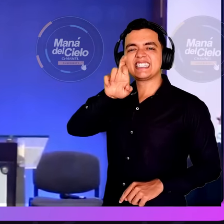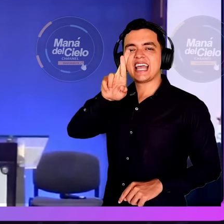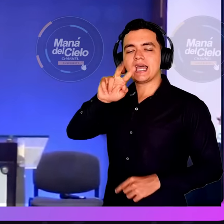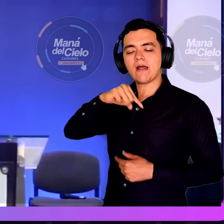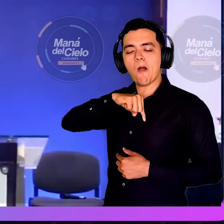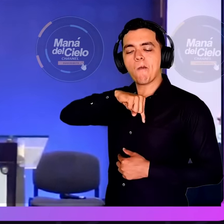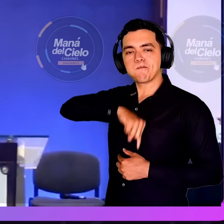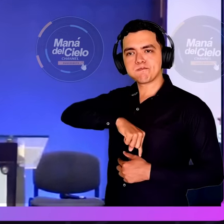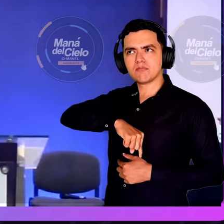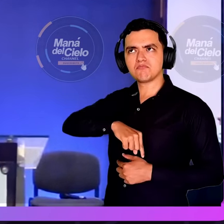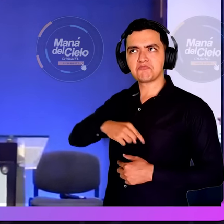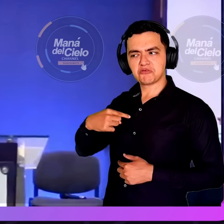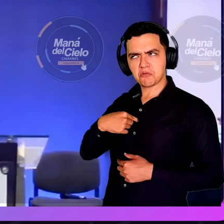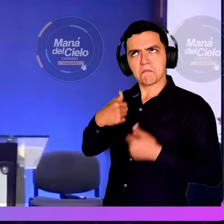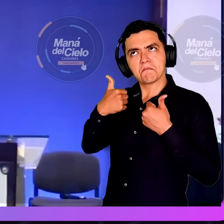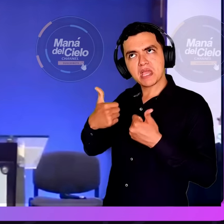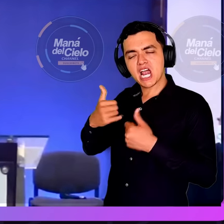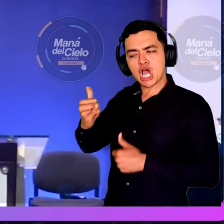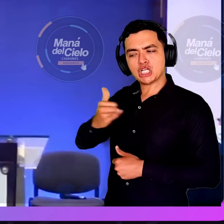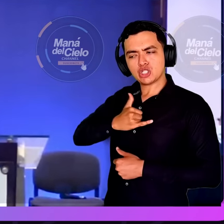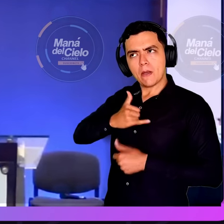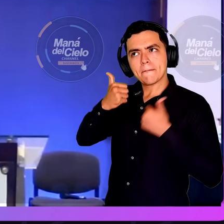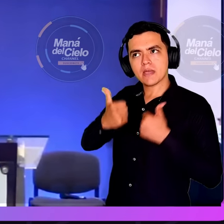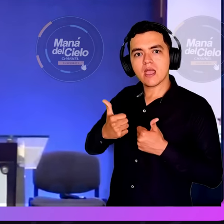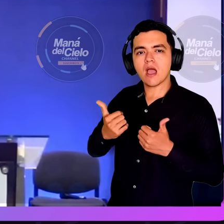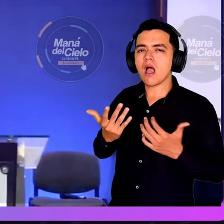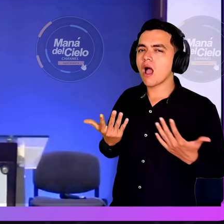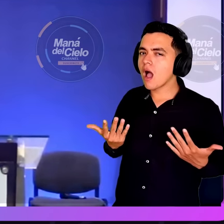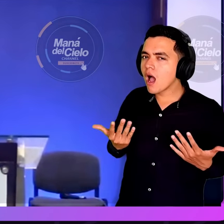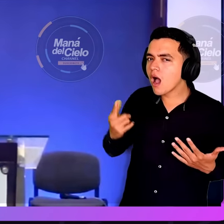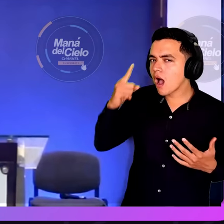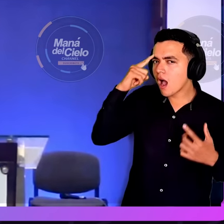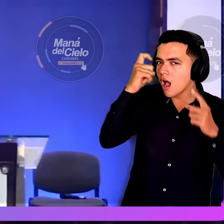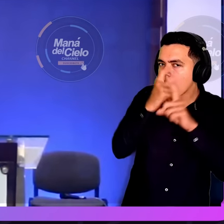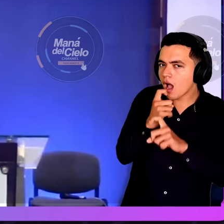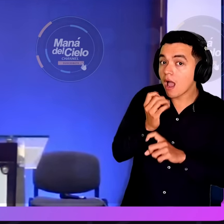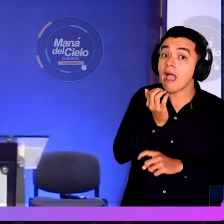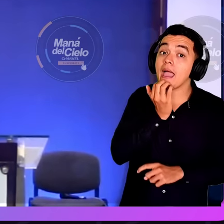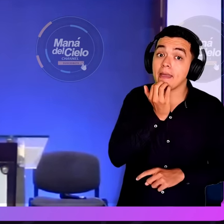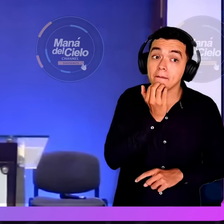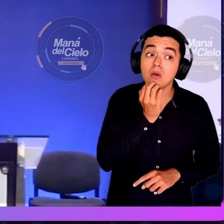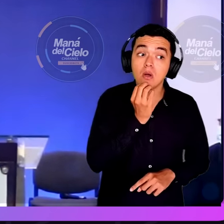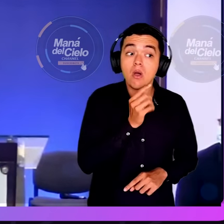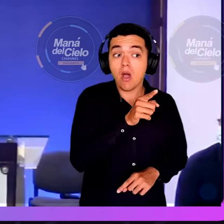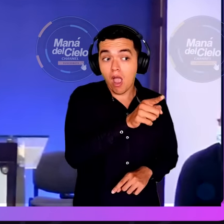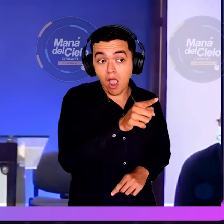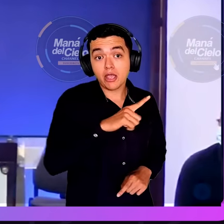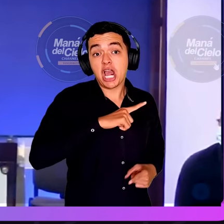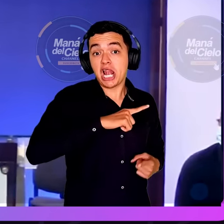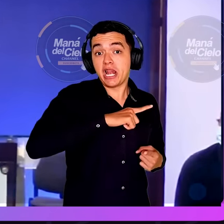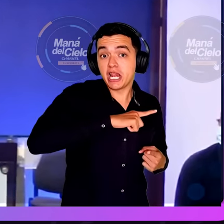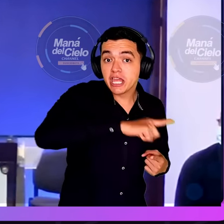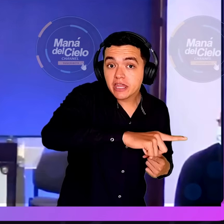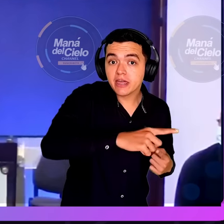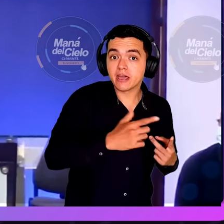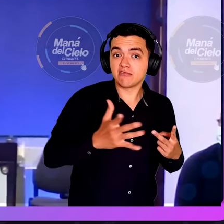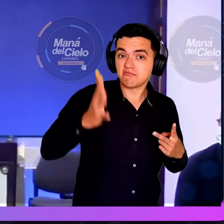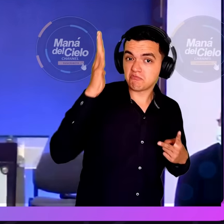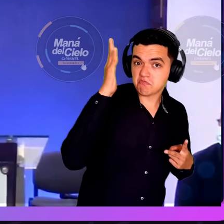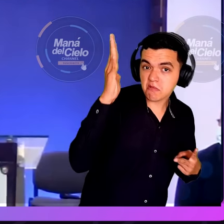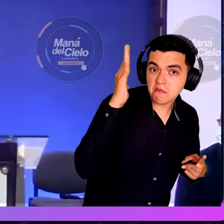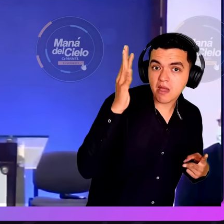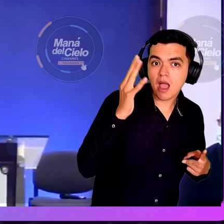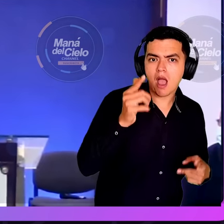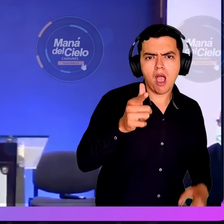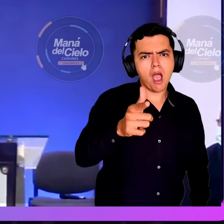a Dios y apártate del mal. Hermano, antes de servir, antes de hacer, está